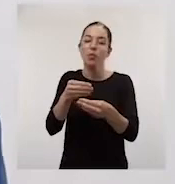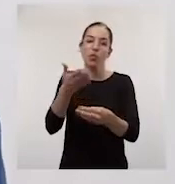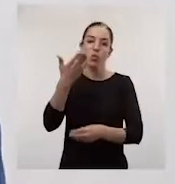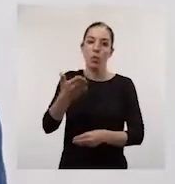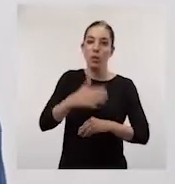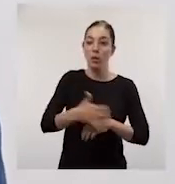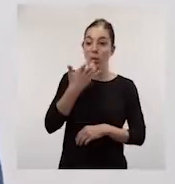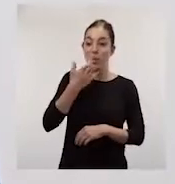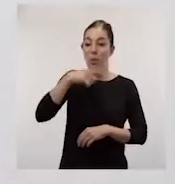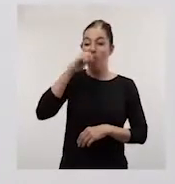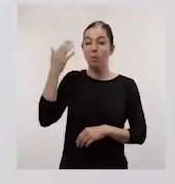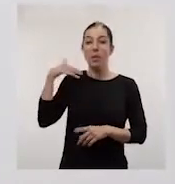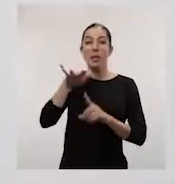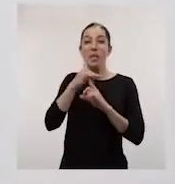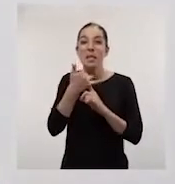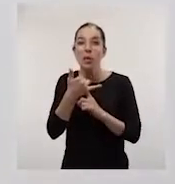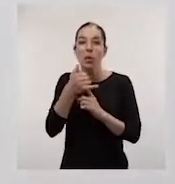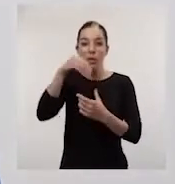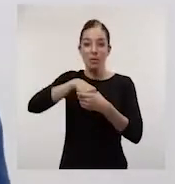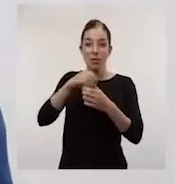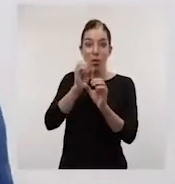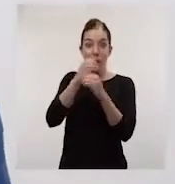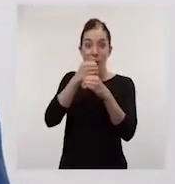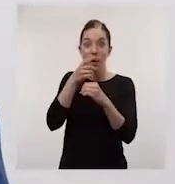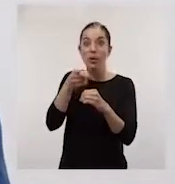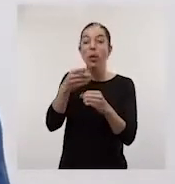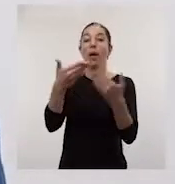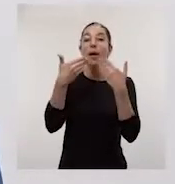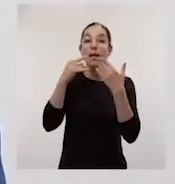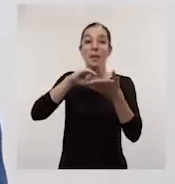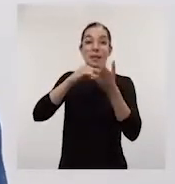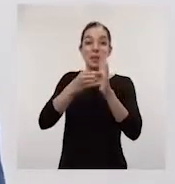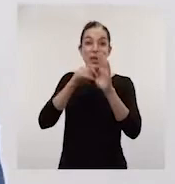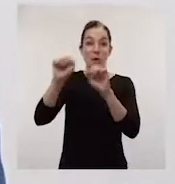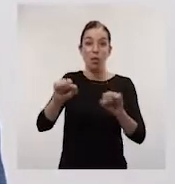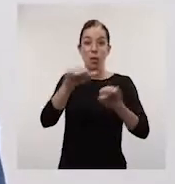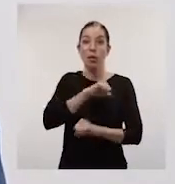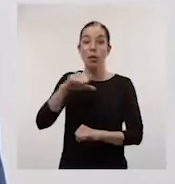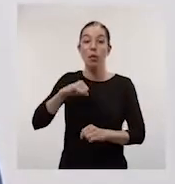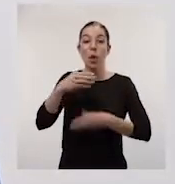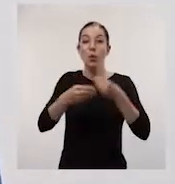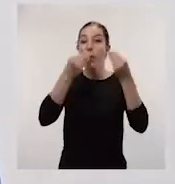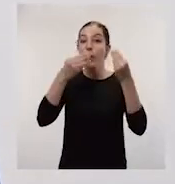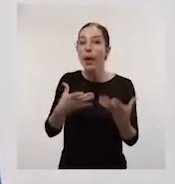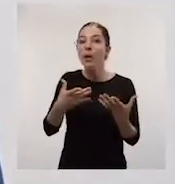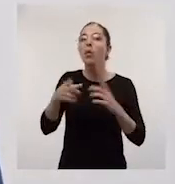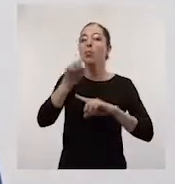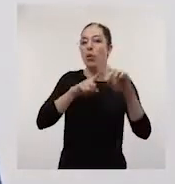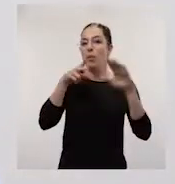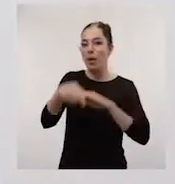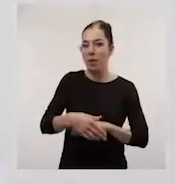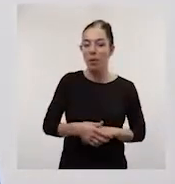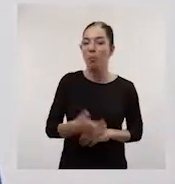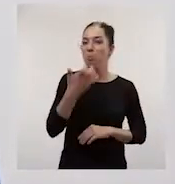mismo recuerdo mal en situaciones en el laboratorio en el tren web uso de los equipos de protección individual ha evitado algún que otro pecado por